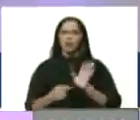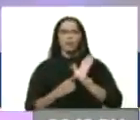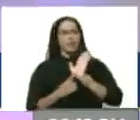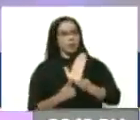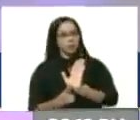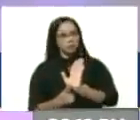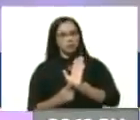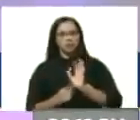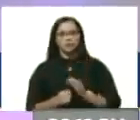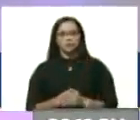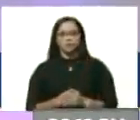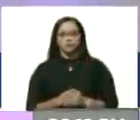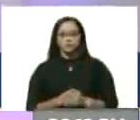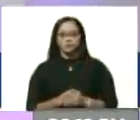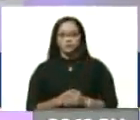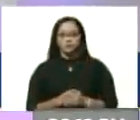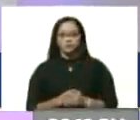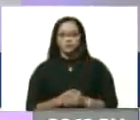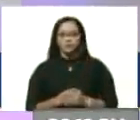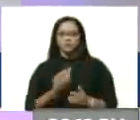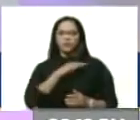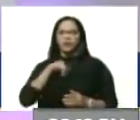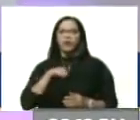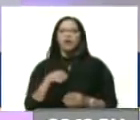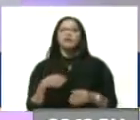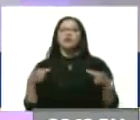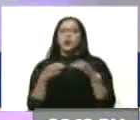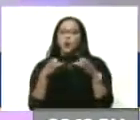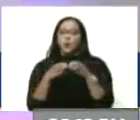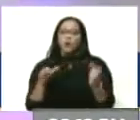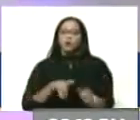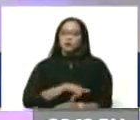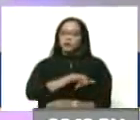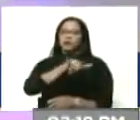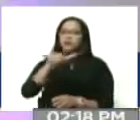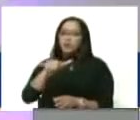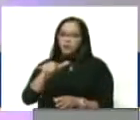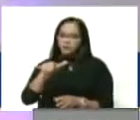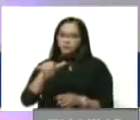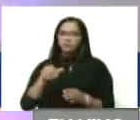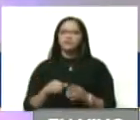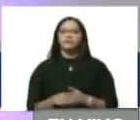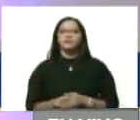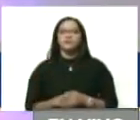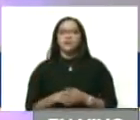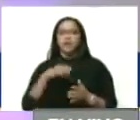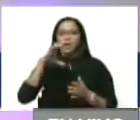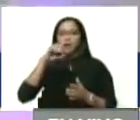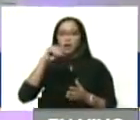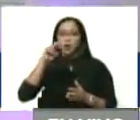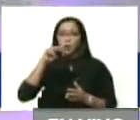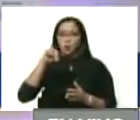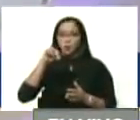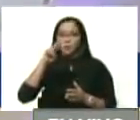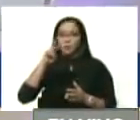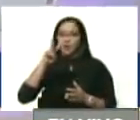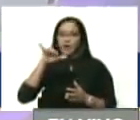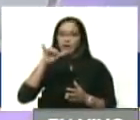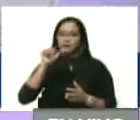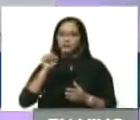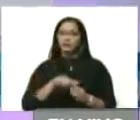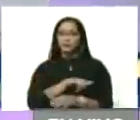detalles. Nuestra delegación sería trasladada con una aeronave de Conviasa en un